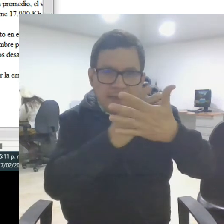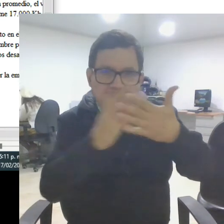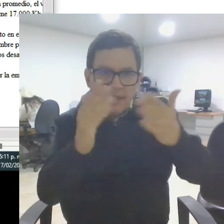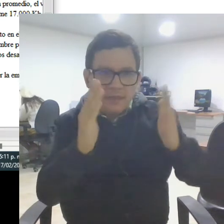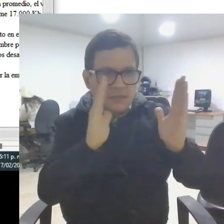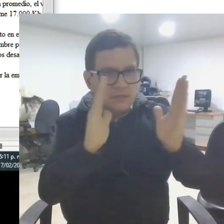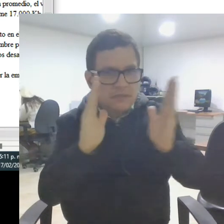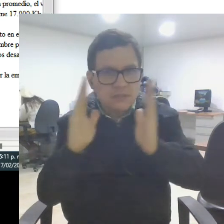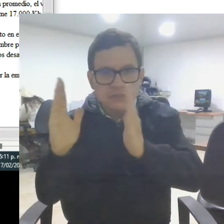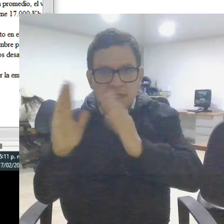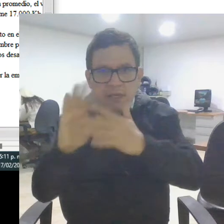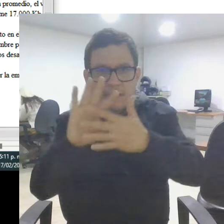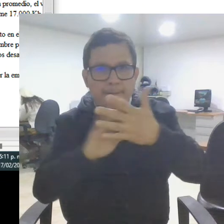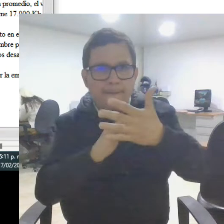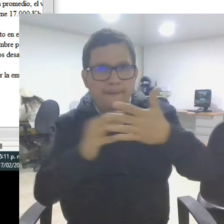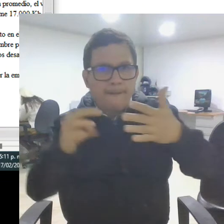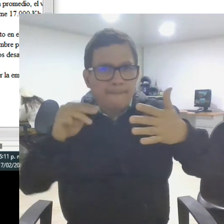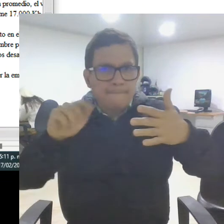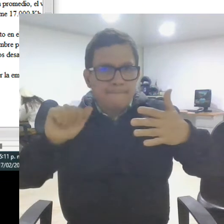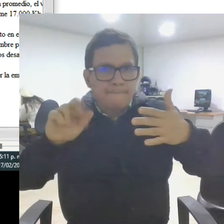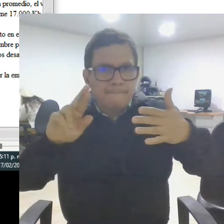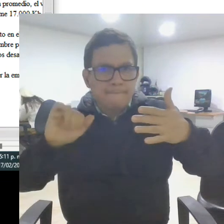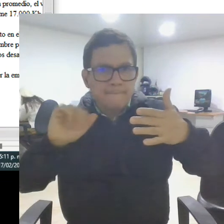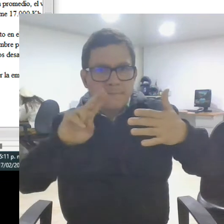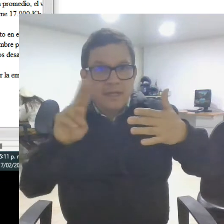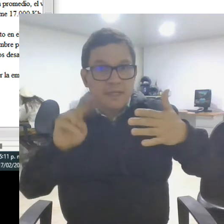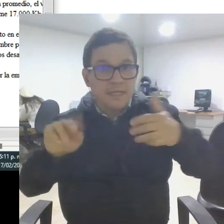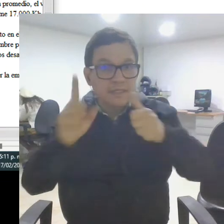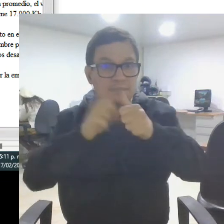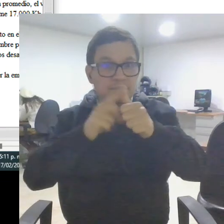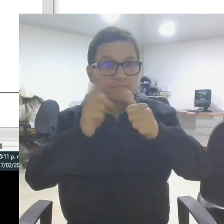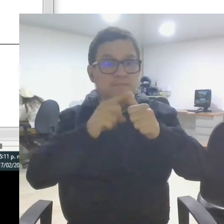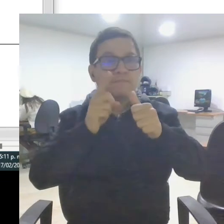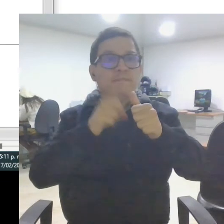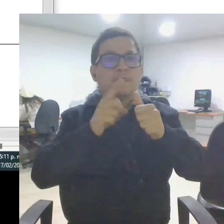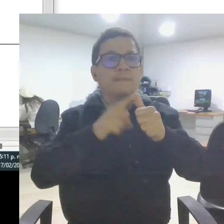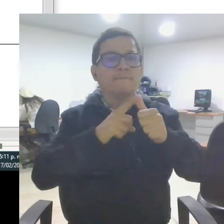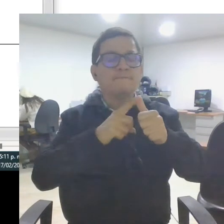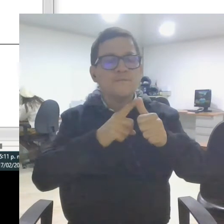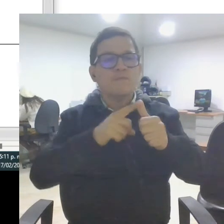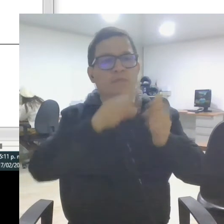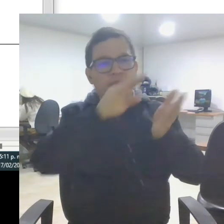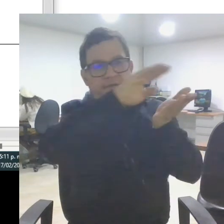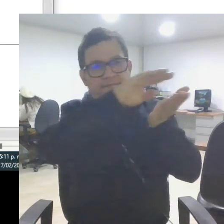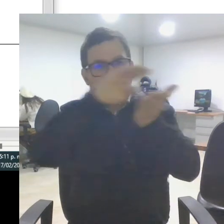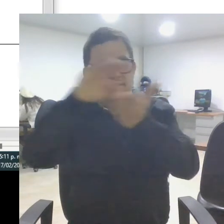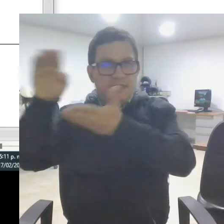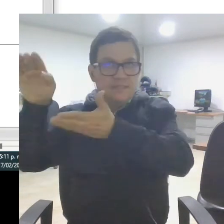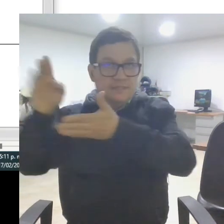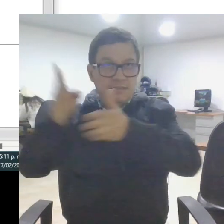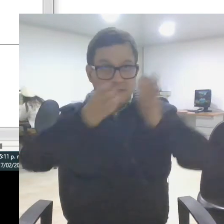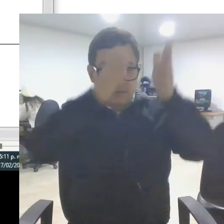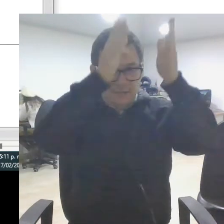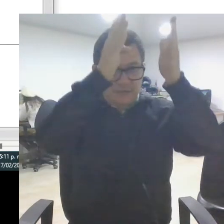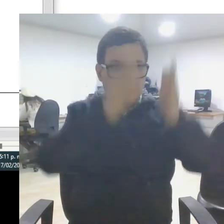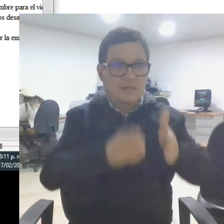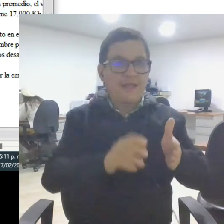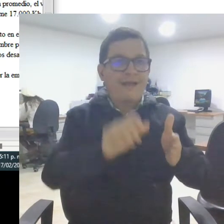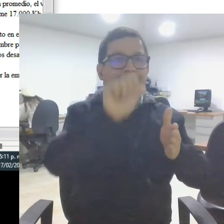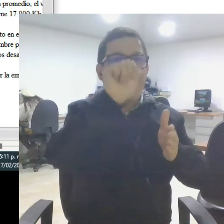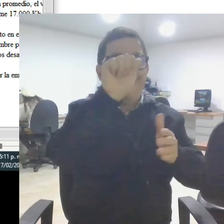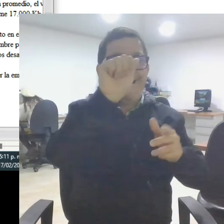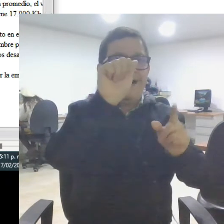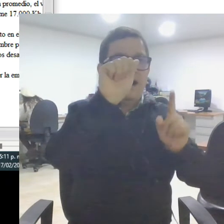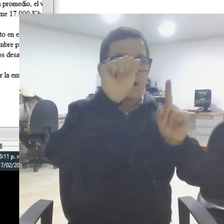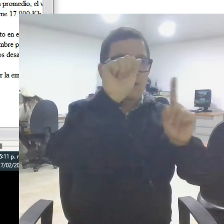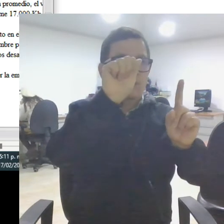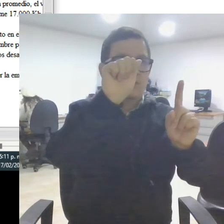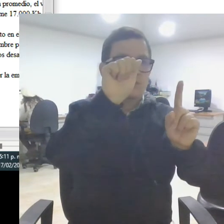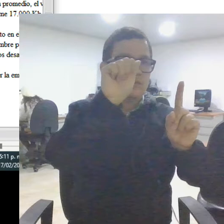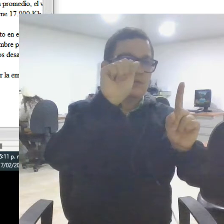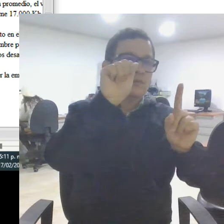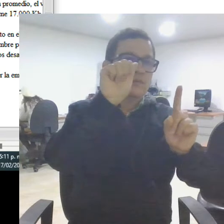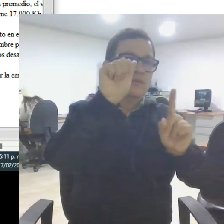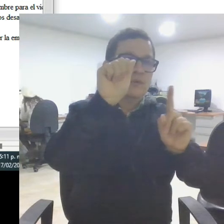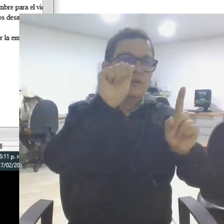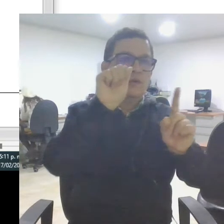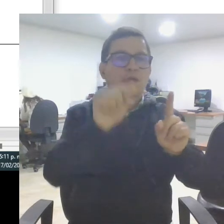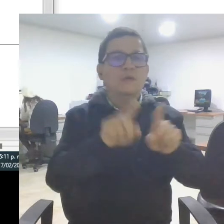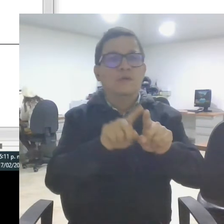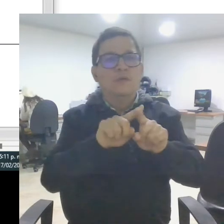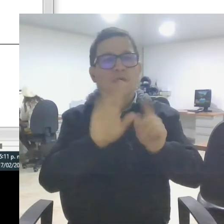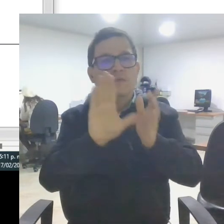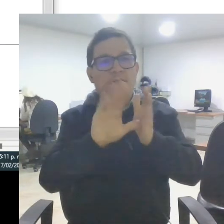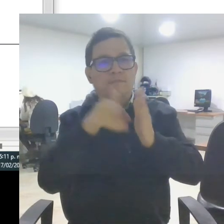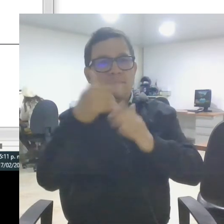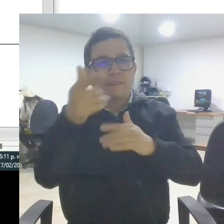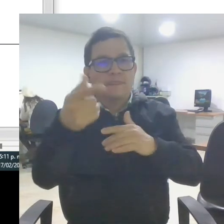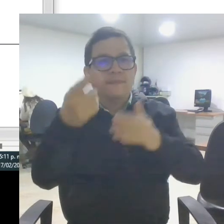este caso esta es la primera fila con la columna 1, que viene siendo A11. Este caso, el